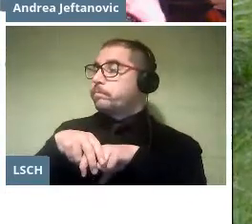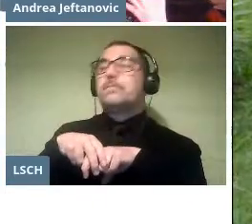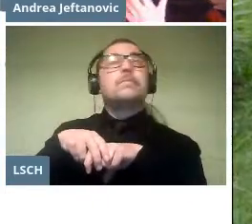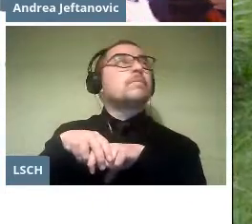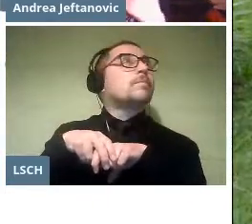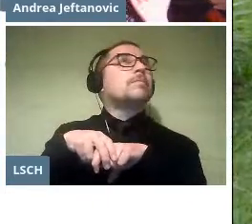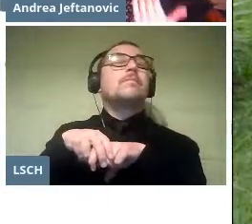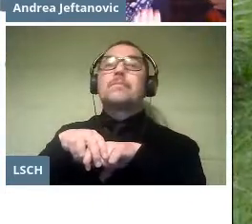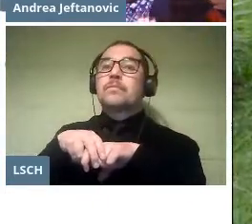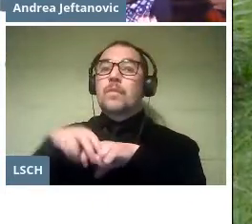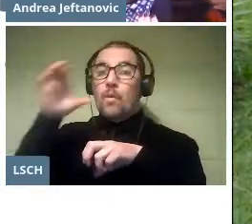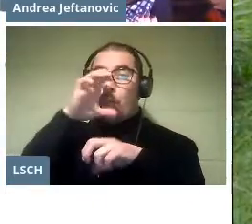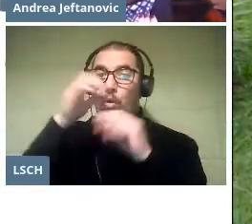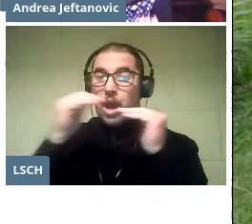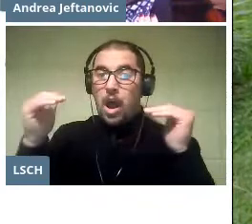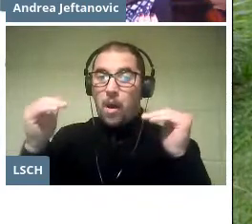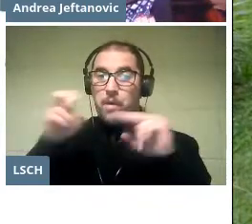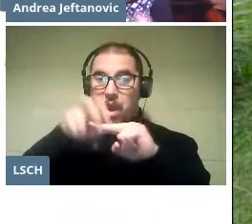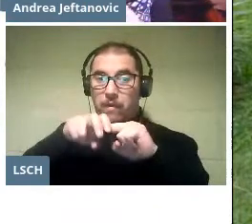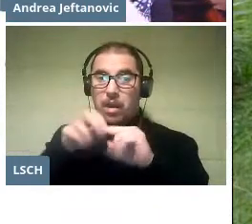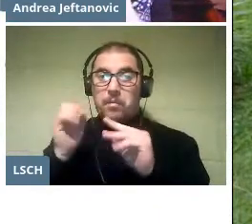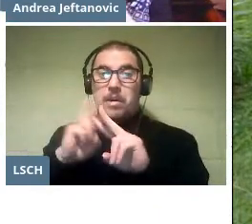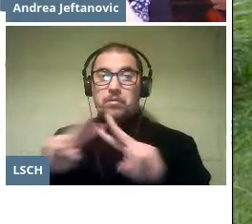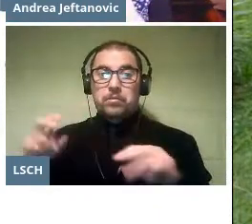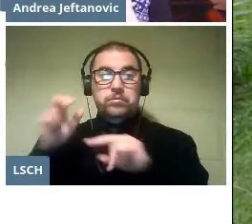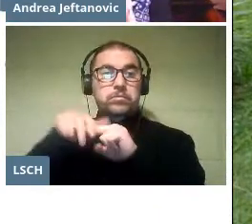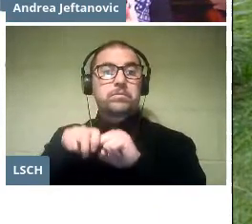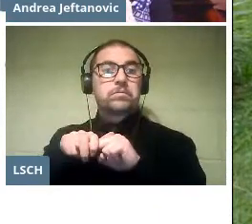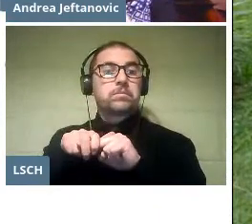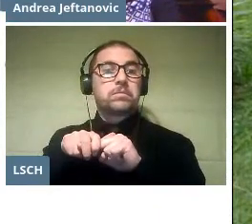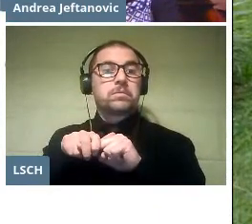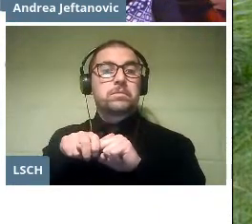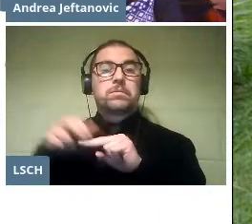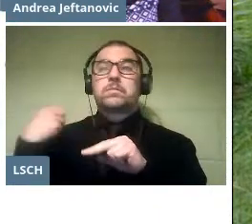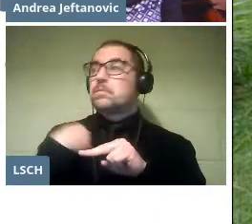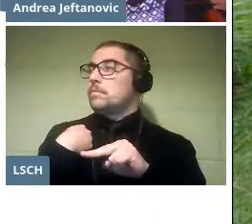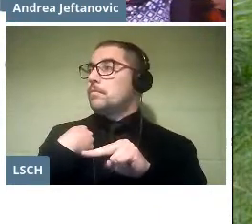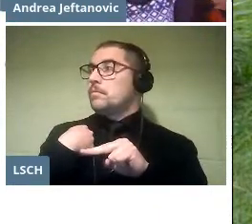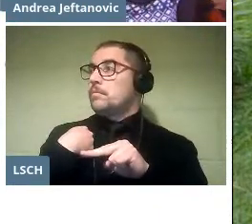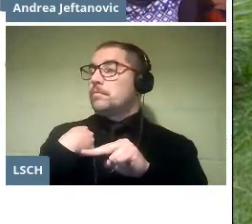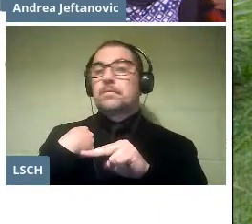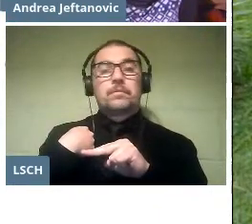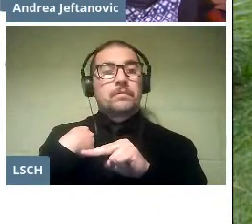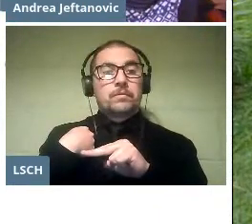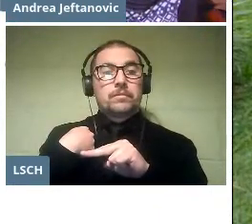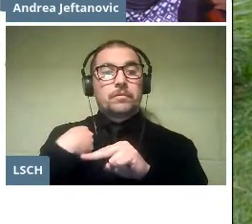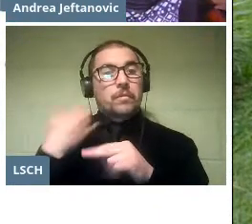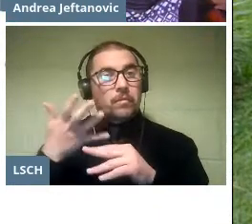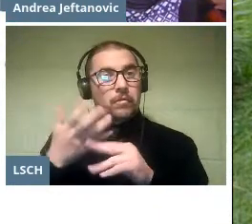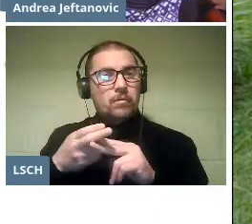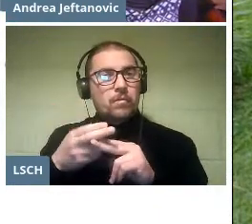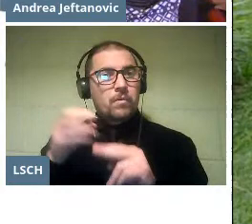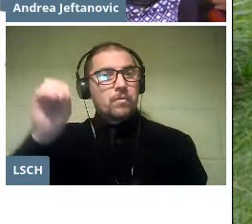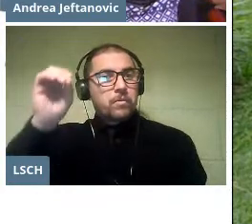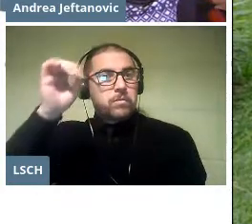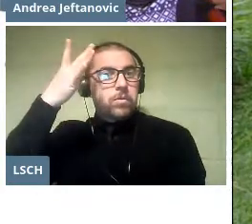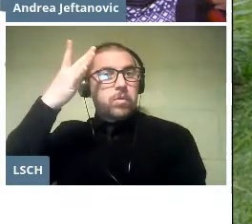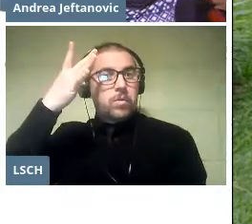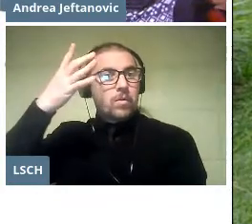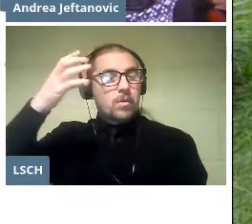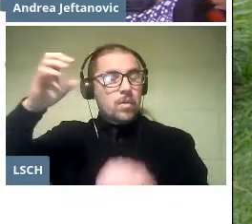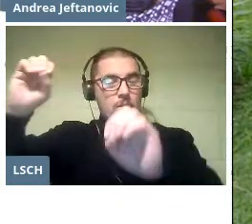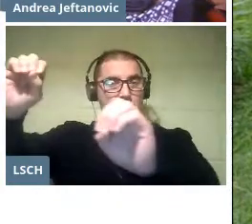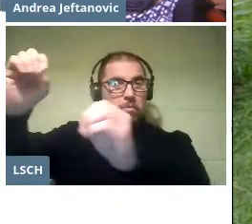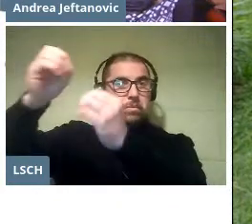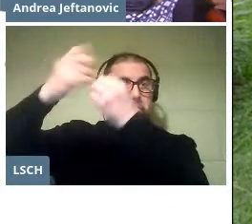modo tranquilizarse, esta mujer en esta caminata tiene una revelación, una